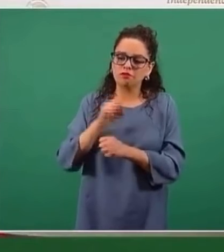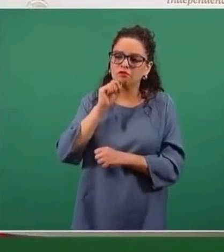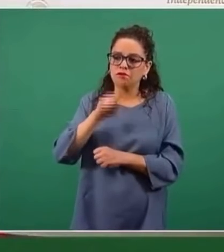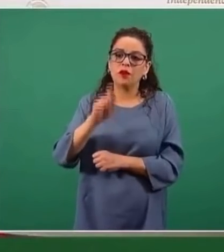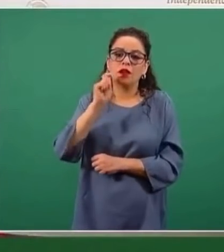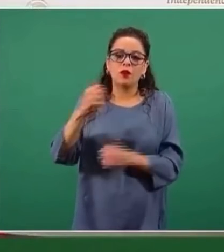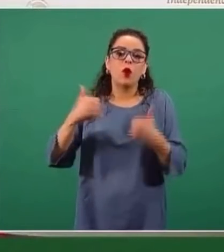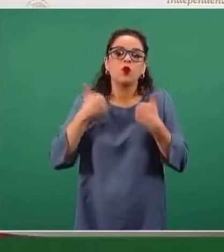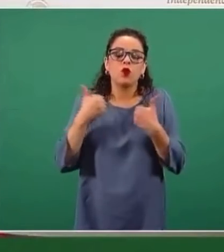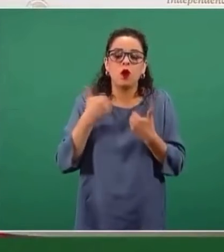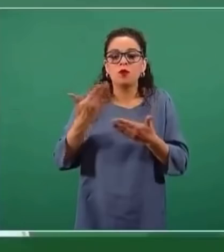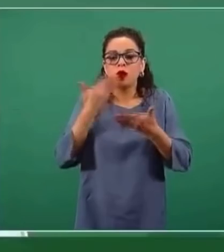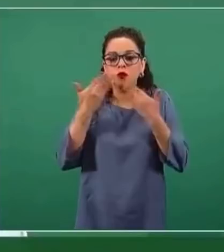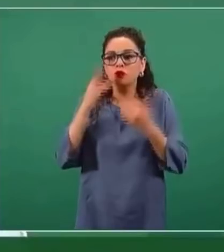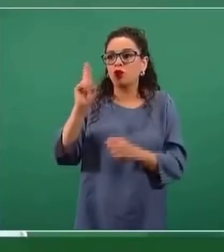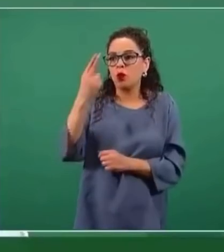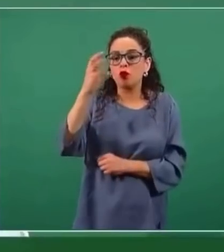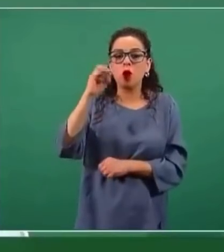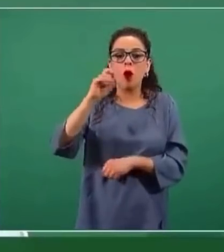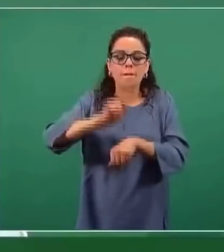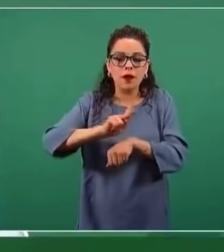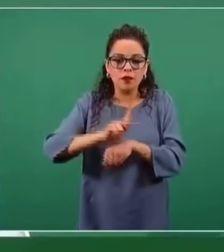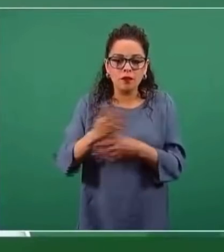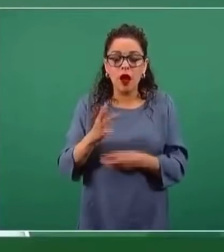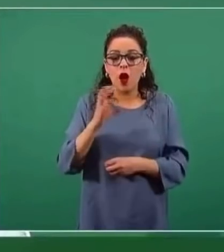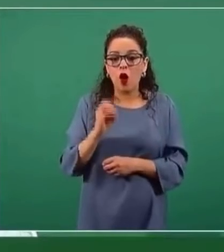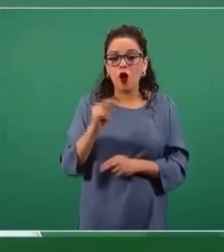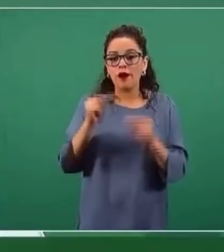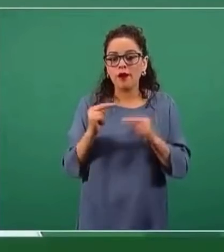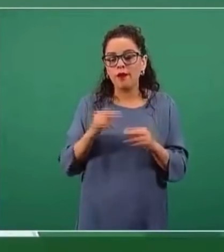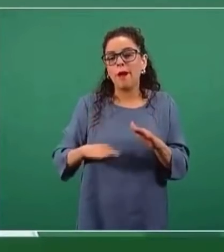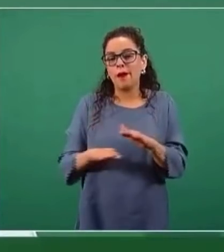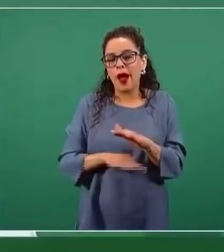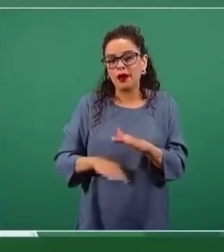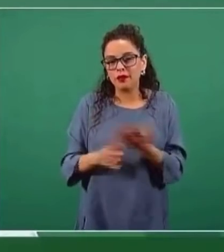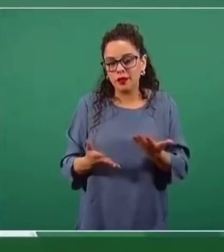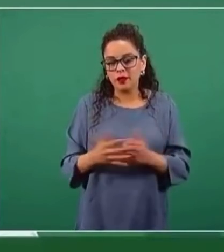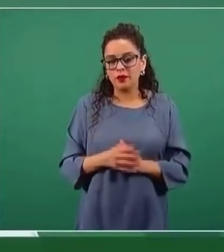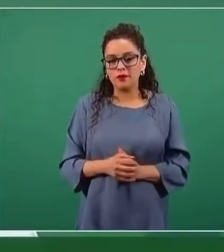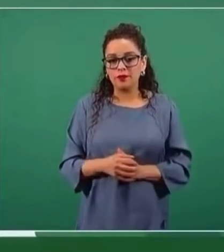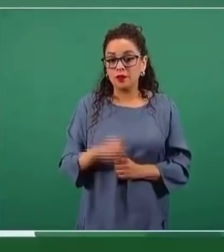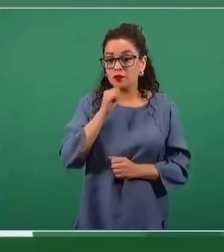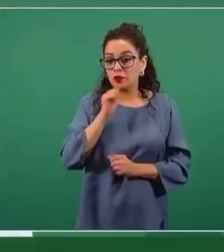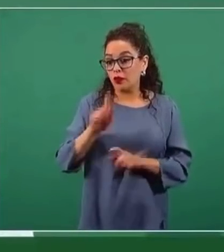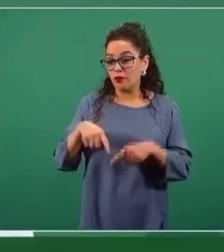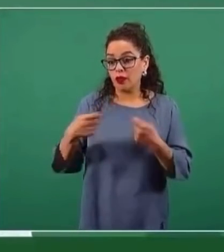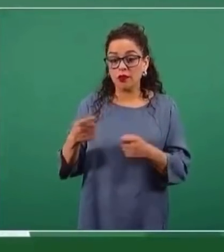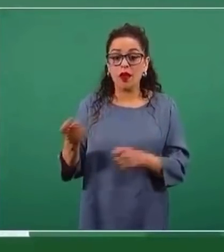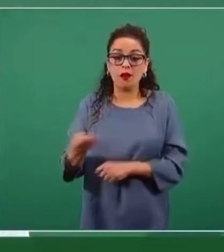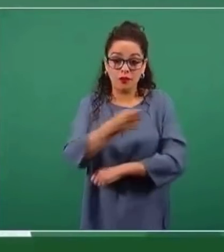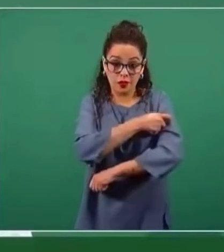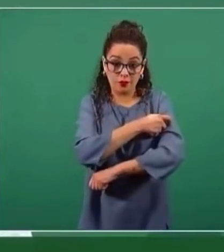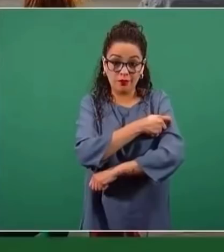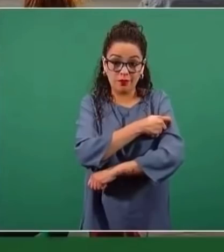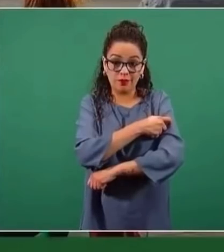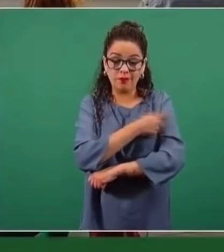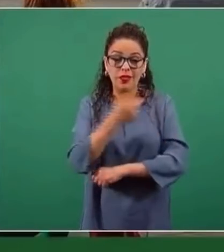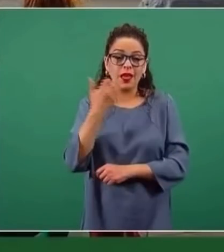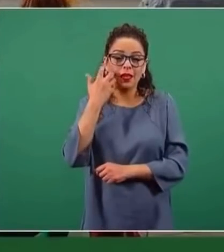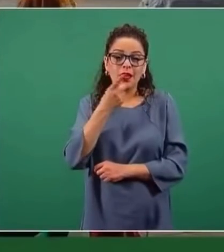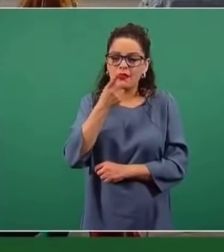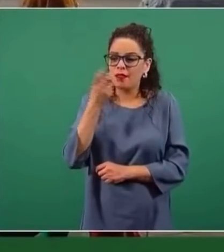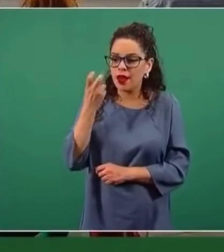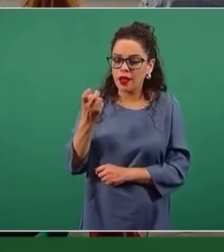en preparatoria, en niveles básicos, y que en su momento todavía no están vacunadas. Con esto, ¿qué queremos decir? Que